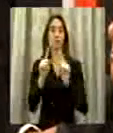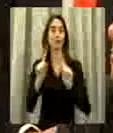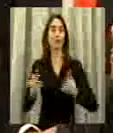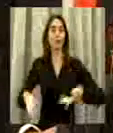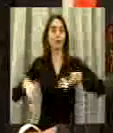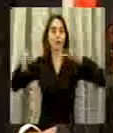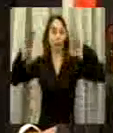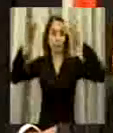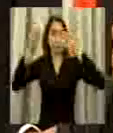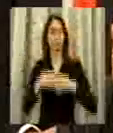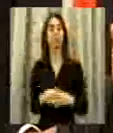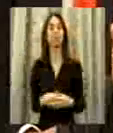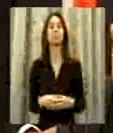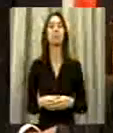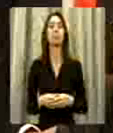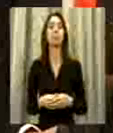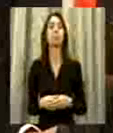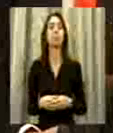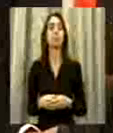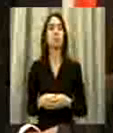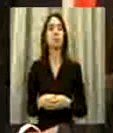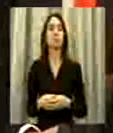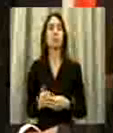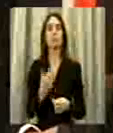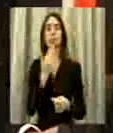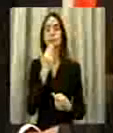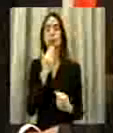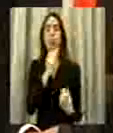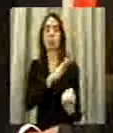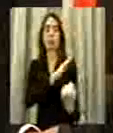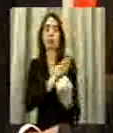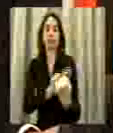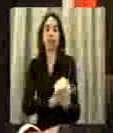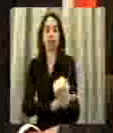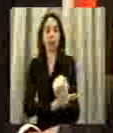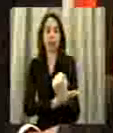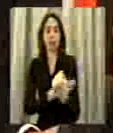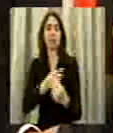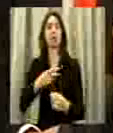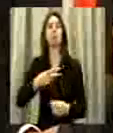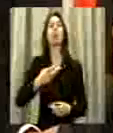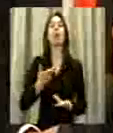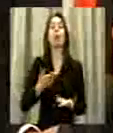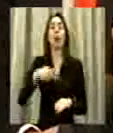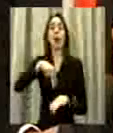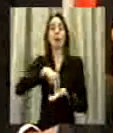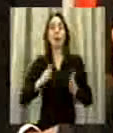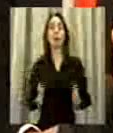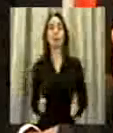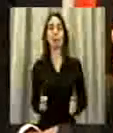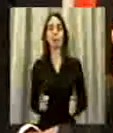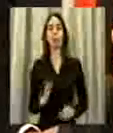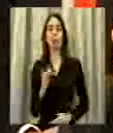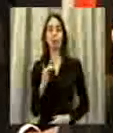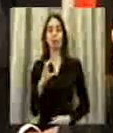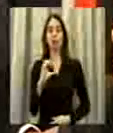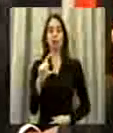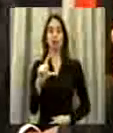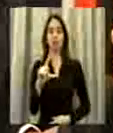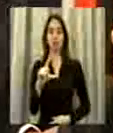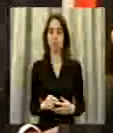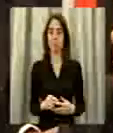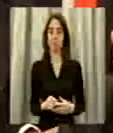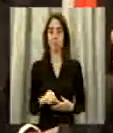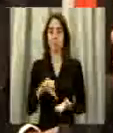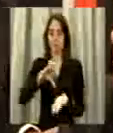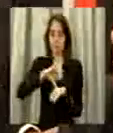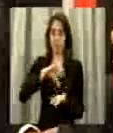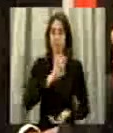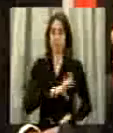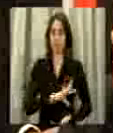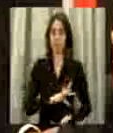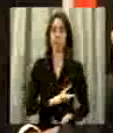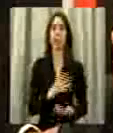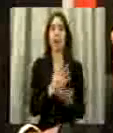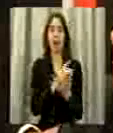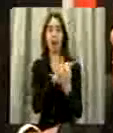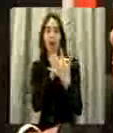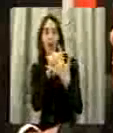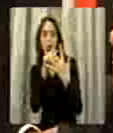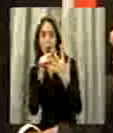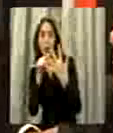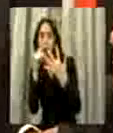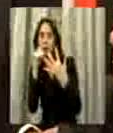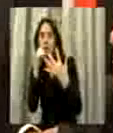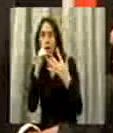también hemos fortalecido nuestra posición fiscal. Si vemos, hay elementos